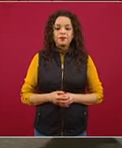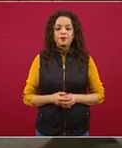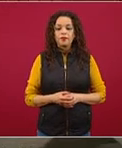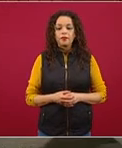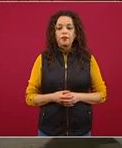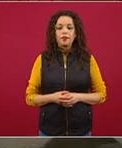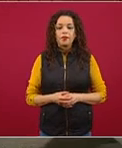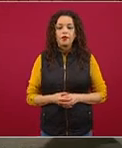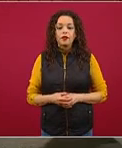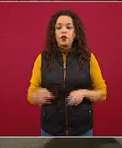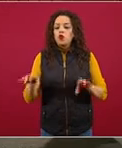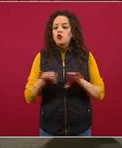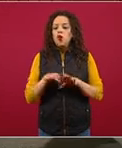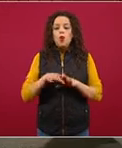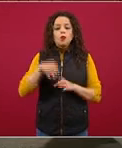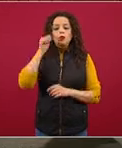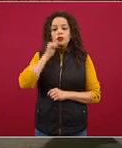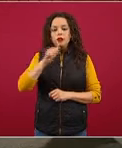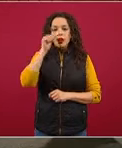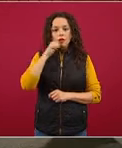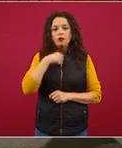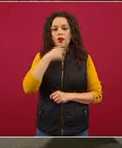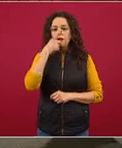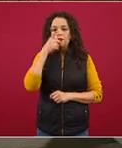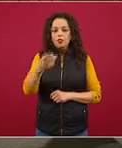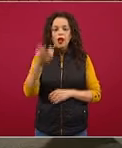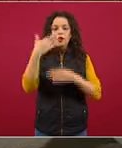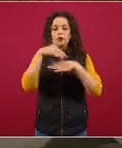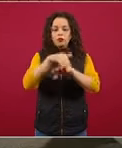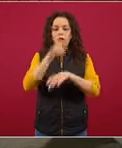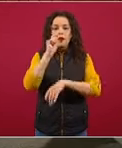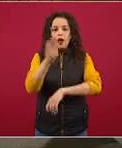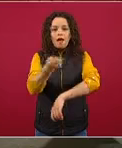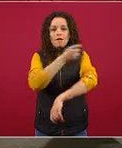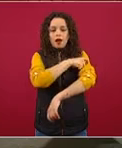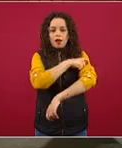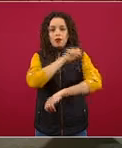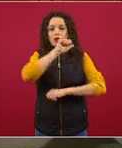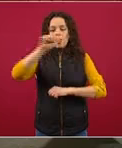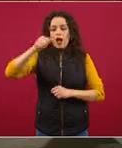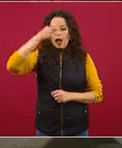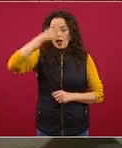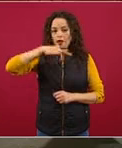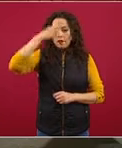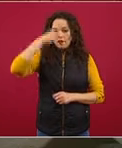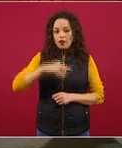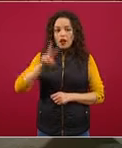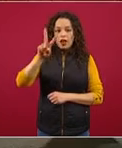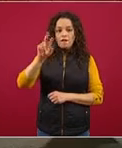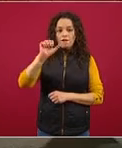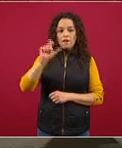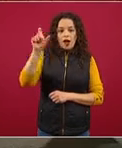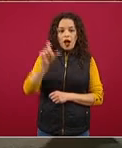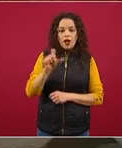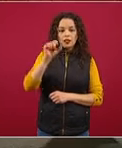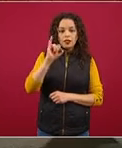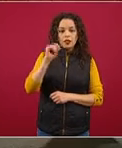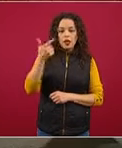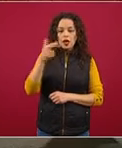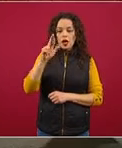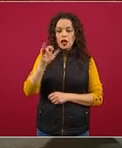Finalmente, como siempre, recordar sobre la vacuna contra influenza. Vaxigrip, vacuna trivalente,